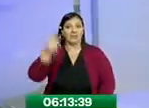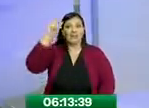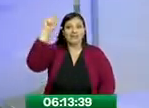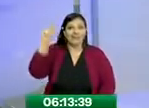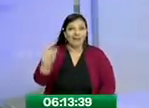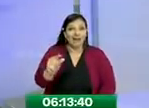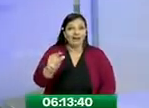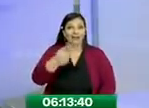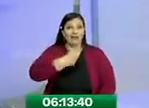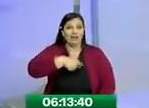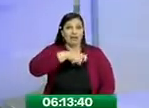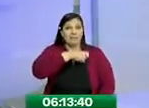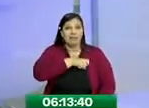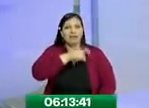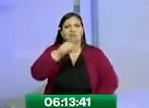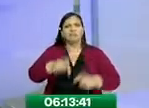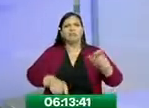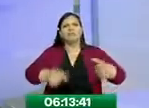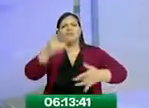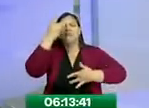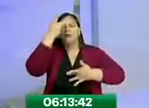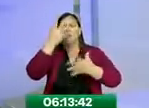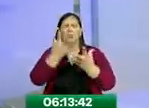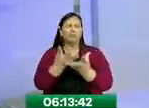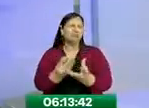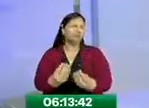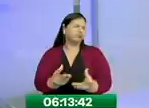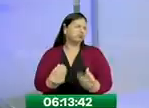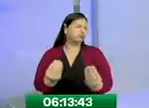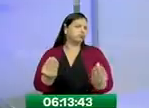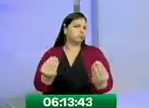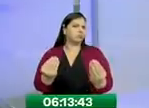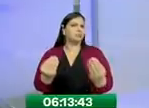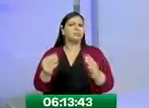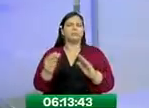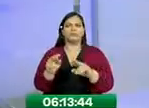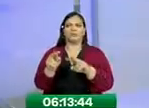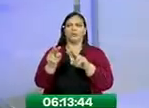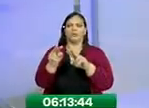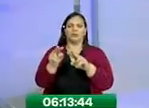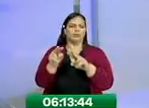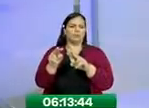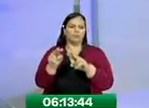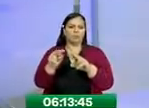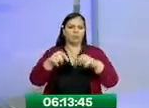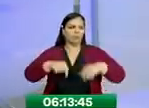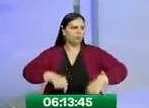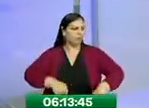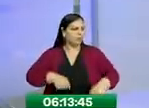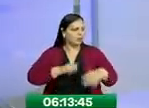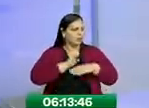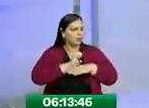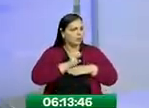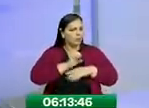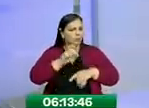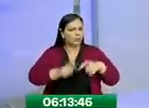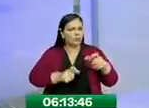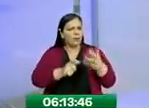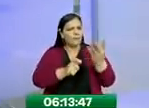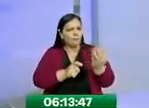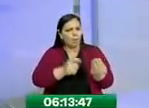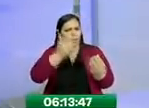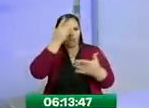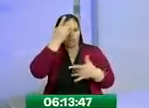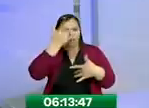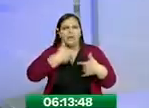caso, si estamos con todo, siempre enfocados nosotros a prevenir aquello, absolutamente nada nos puede pasar. Así